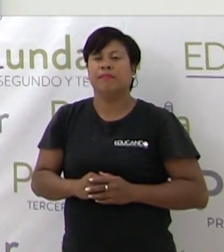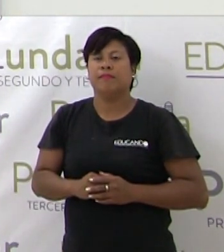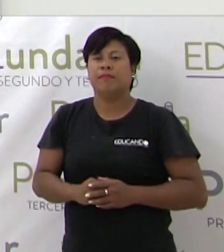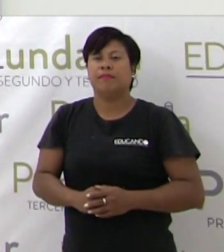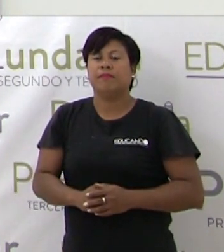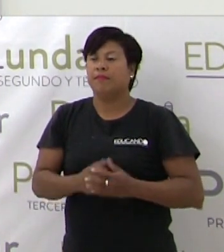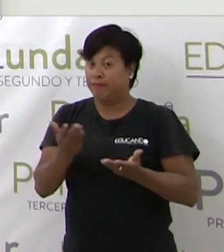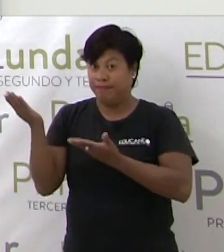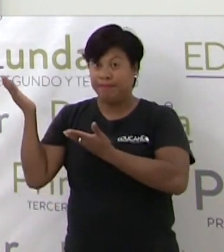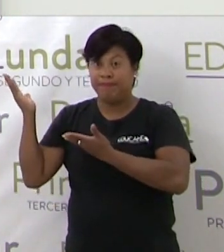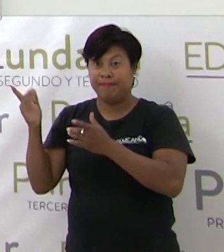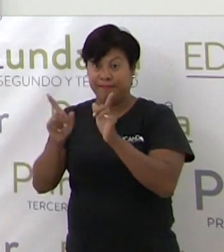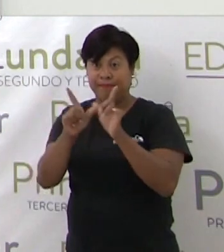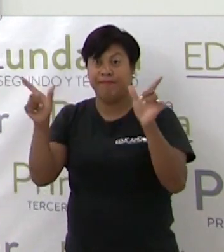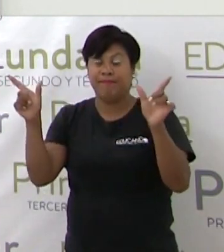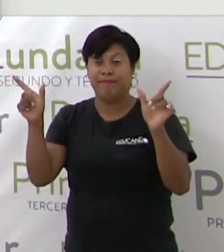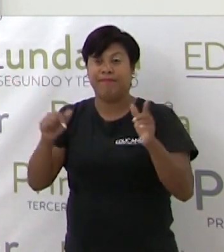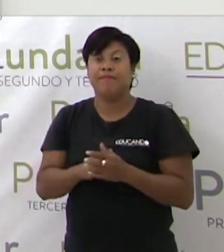Ahí lo tenemos.